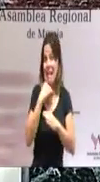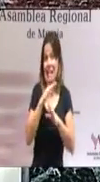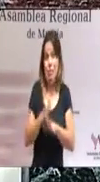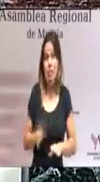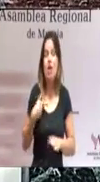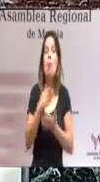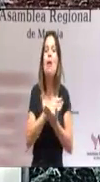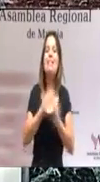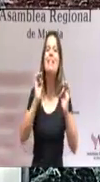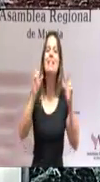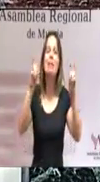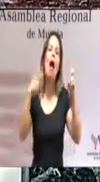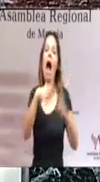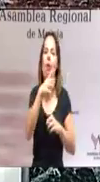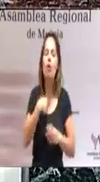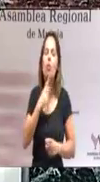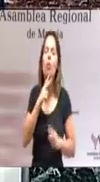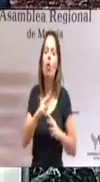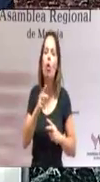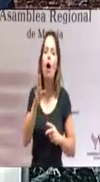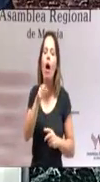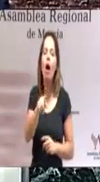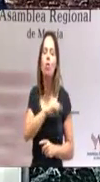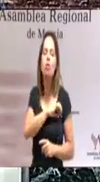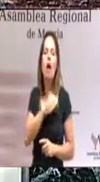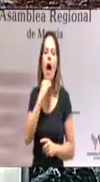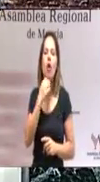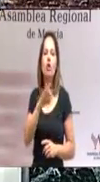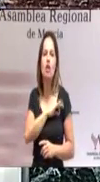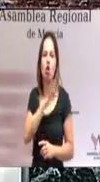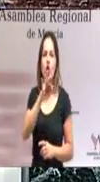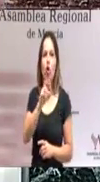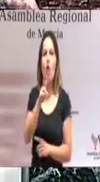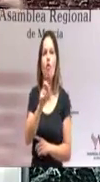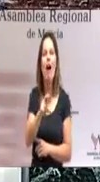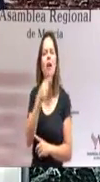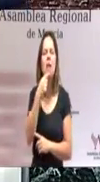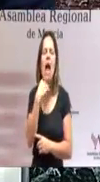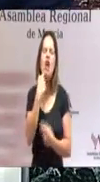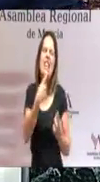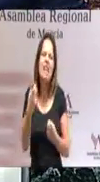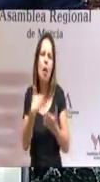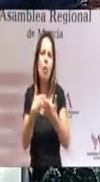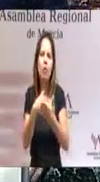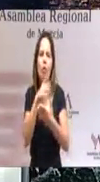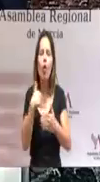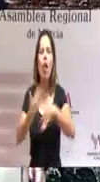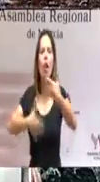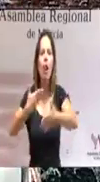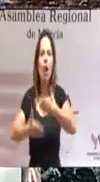esta parte del agua, sí le diré, hacía usted alguna referencia, señor Tobar, a la necesidad, a la propuesta de poner en marcha